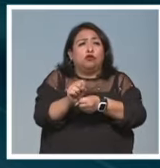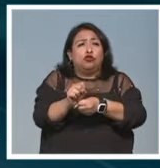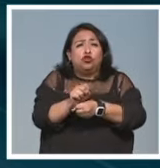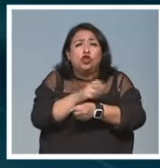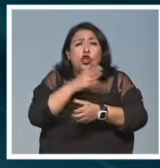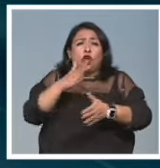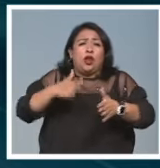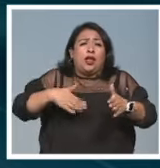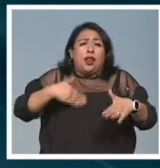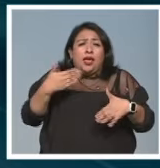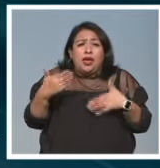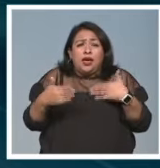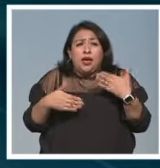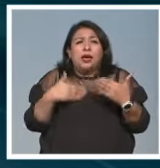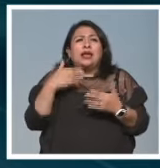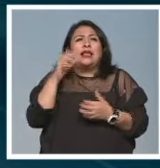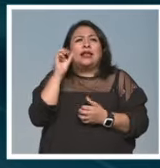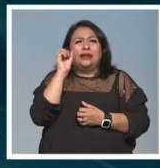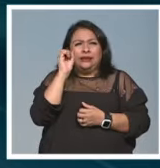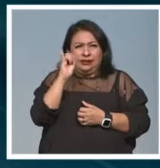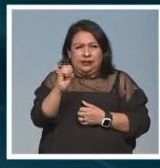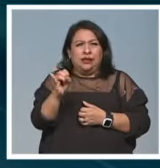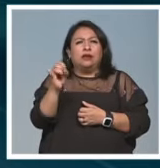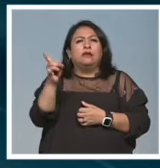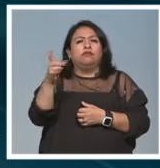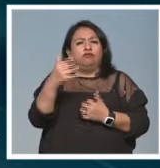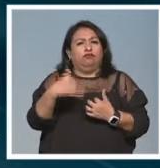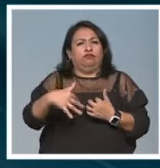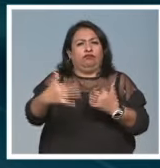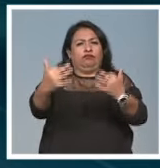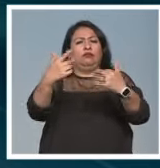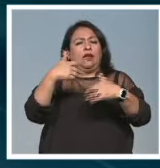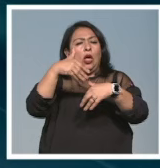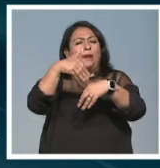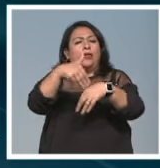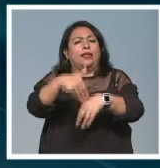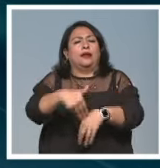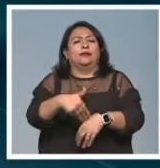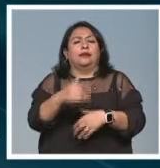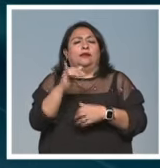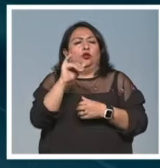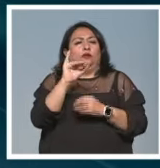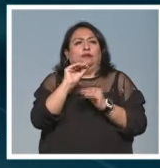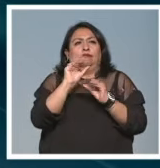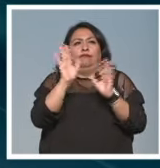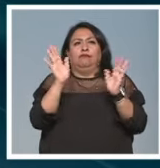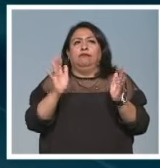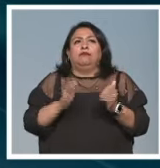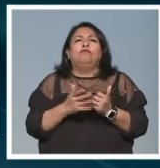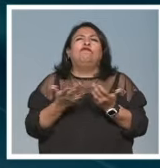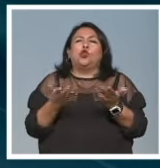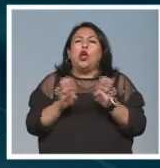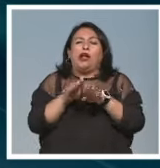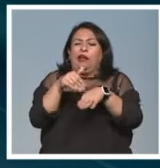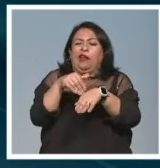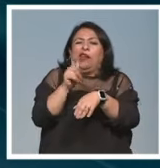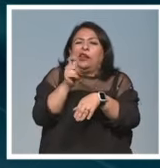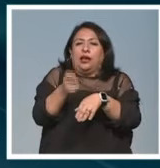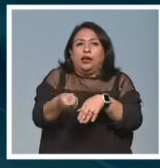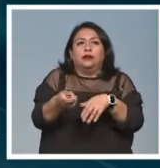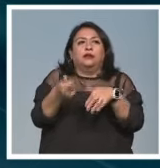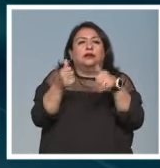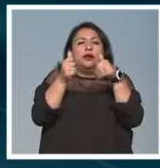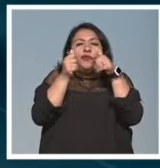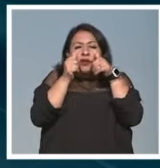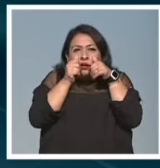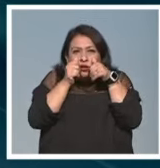la alegría. Sí hacemos mucho caso al público en el sentido de la